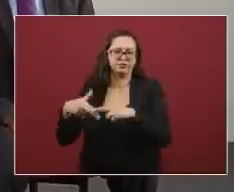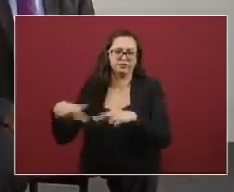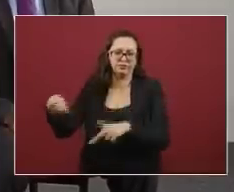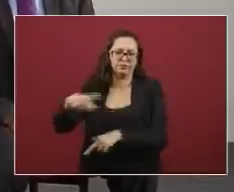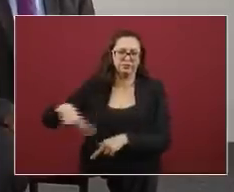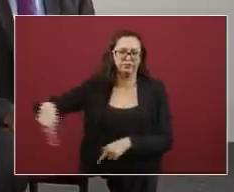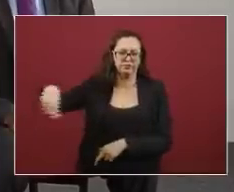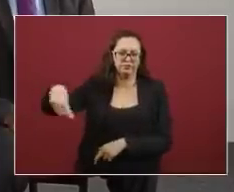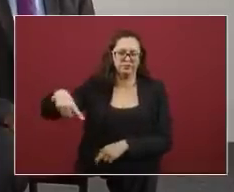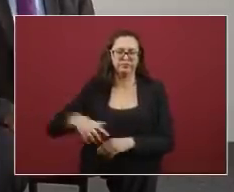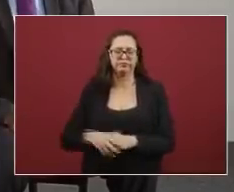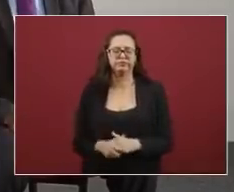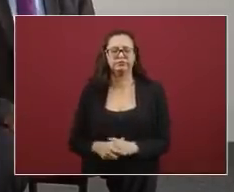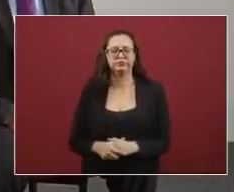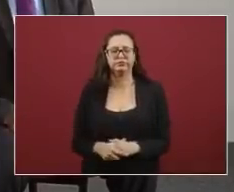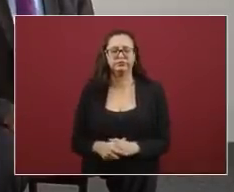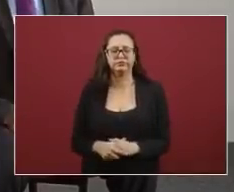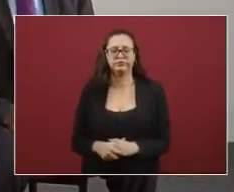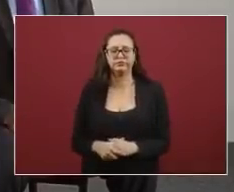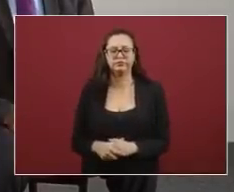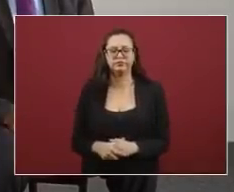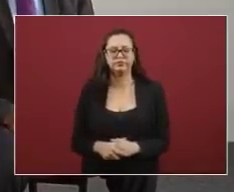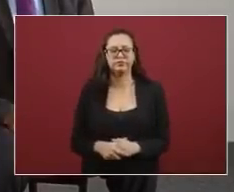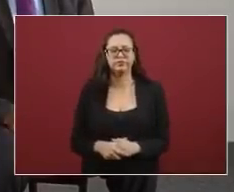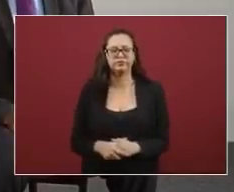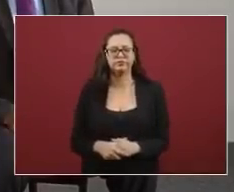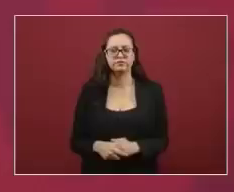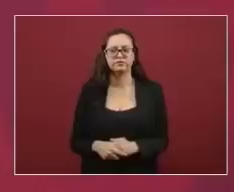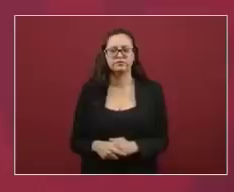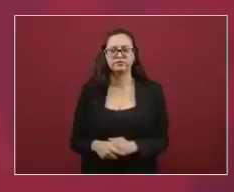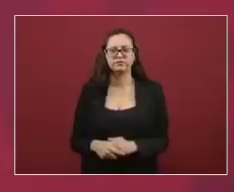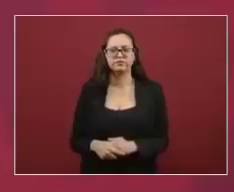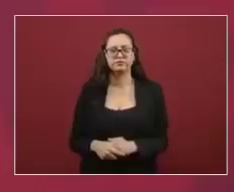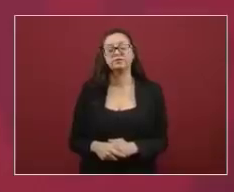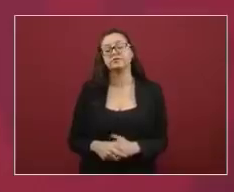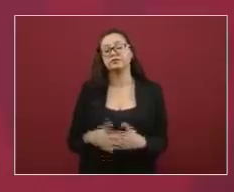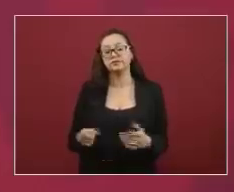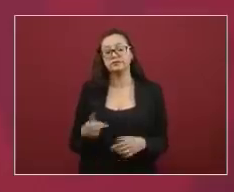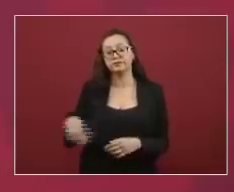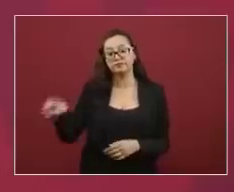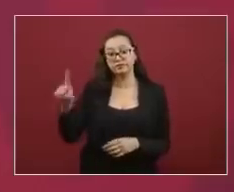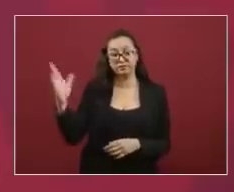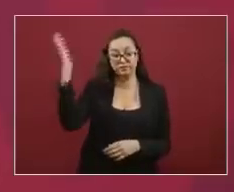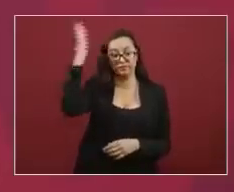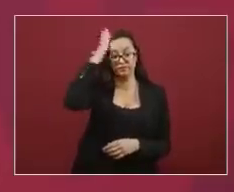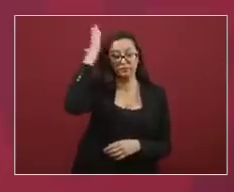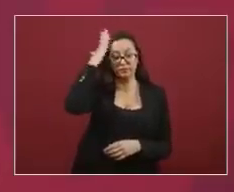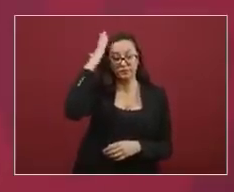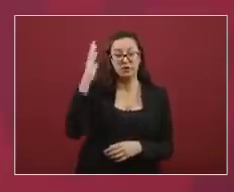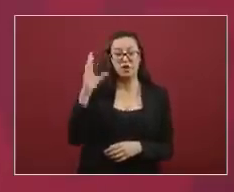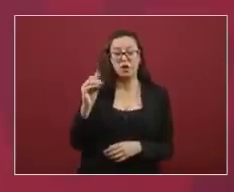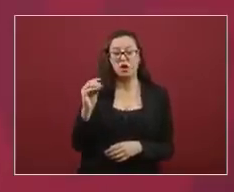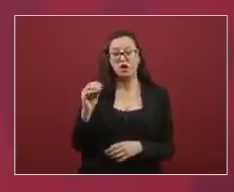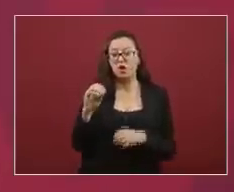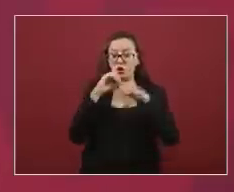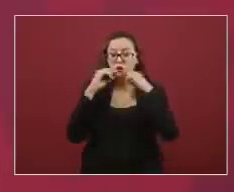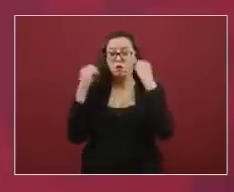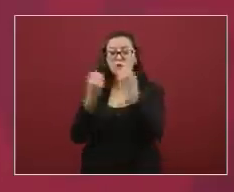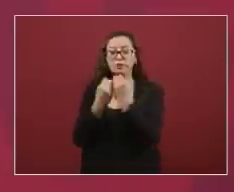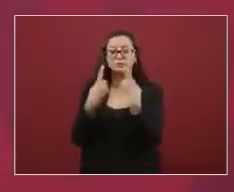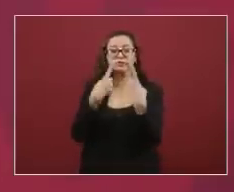Porque pues los dirigentes y las organizaciones de distintas